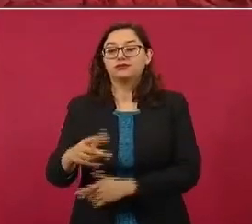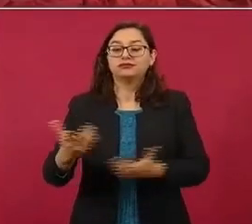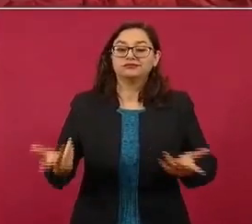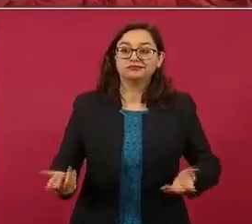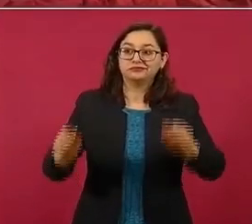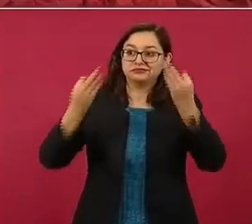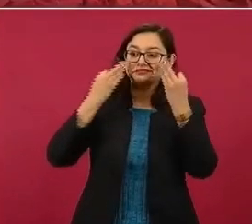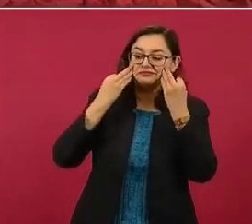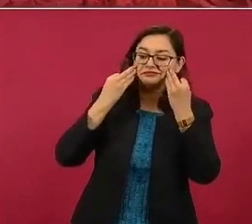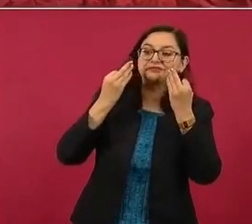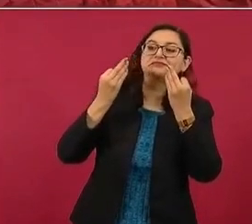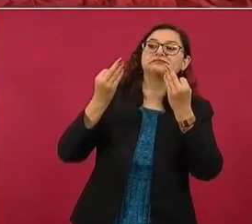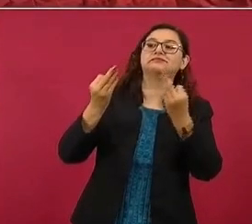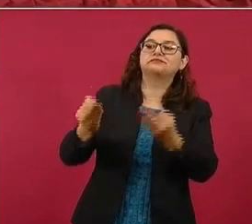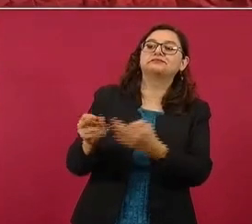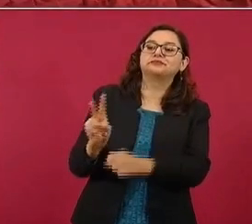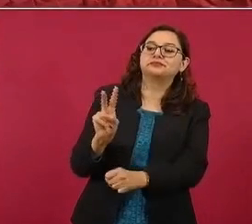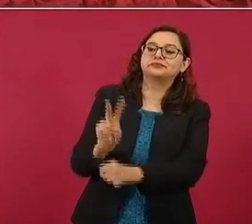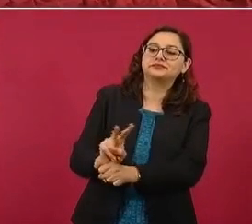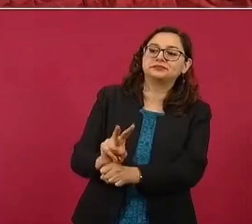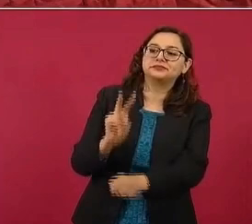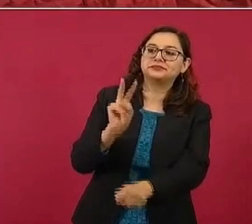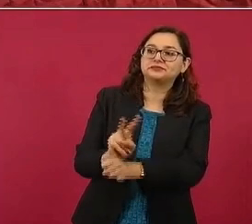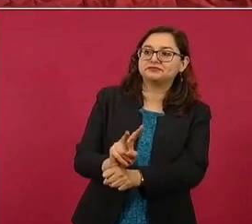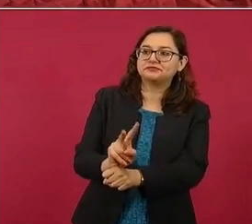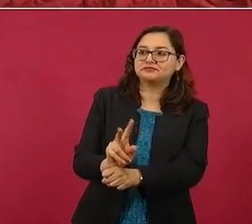a la definición,